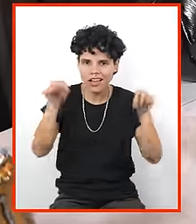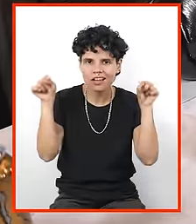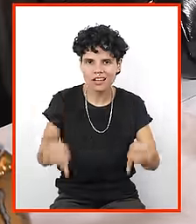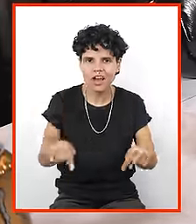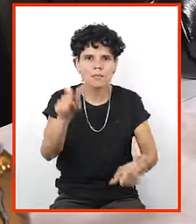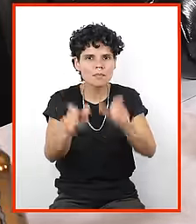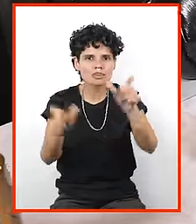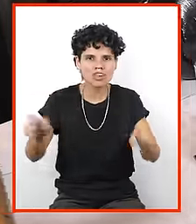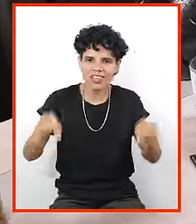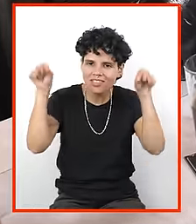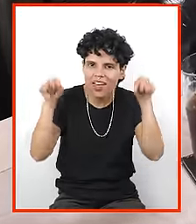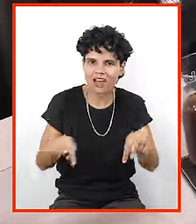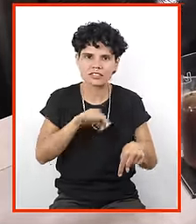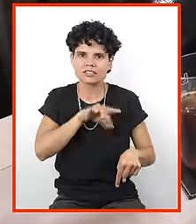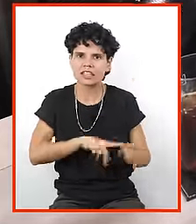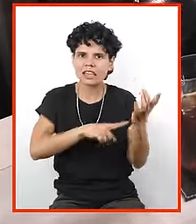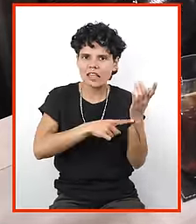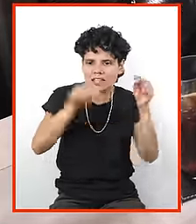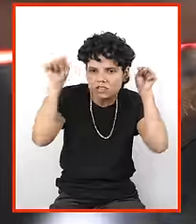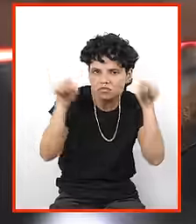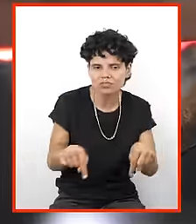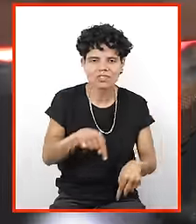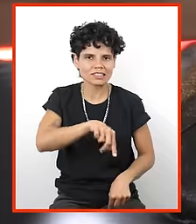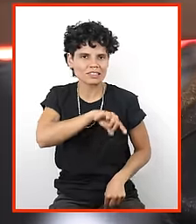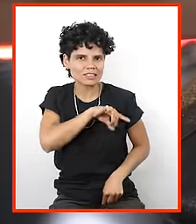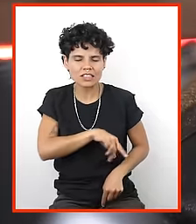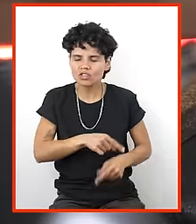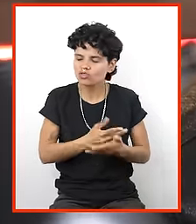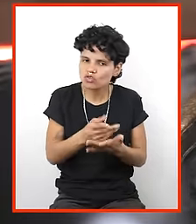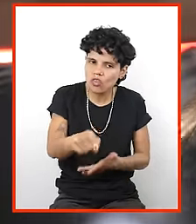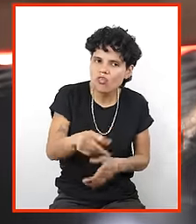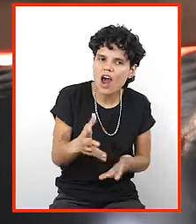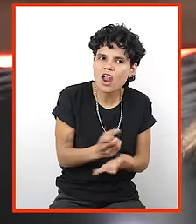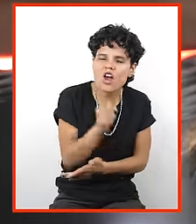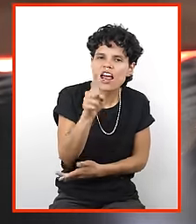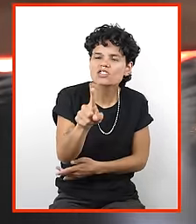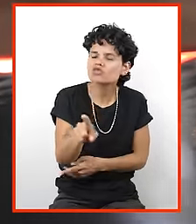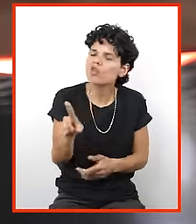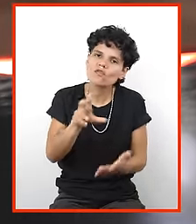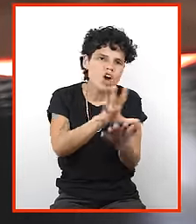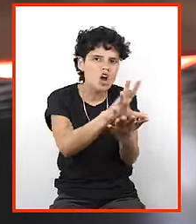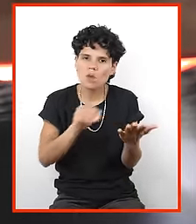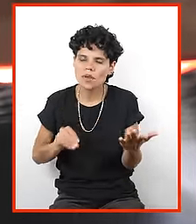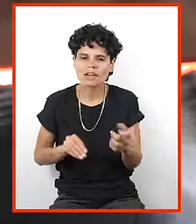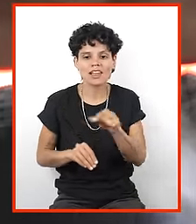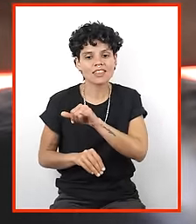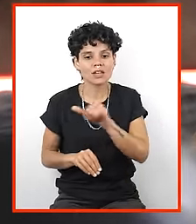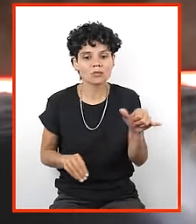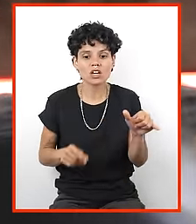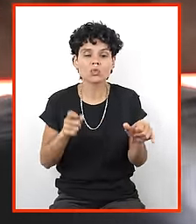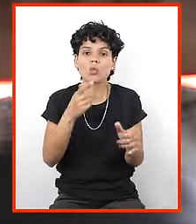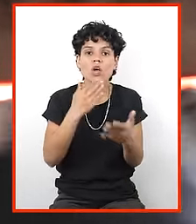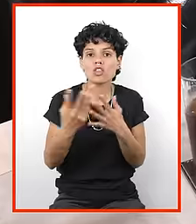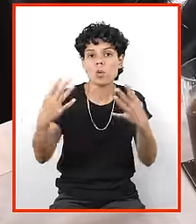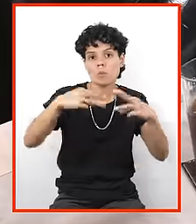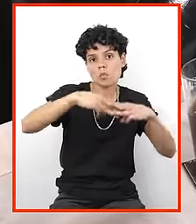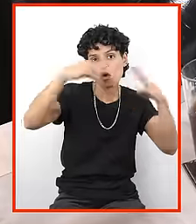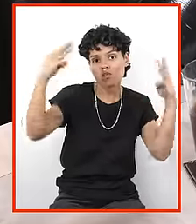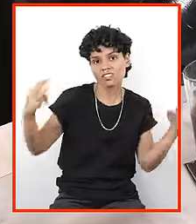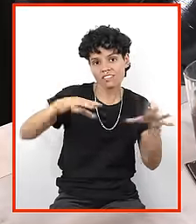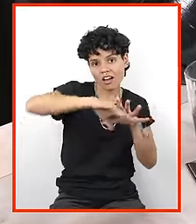con gente de Chile, en la industria de Chile, yo voy a hacer esta wea. Y mi viejo, me acuerdo, después cuando hice mi primer Movistar